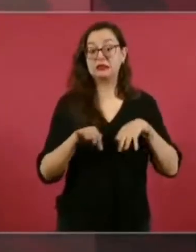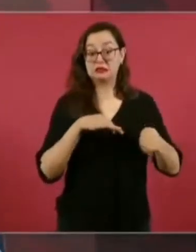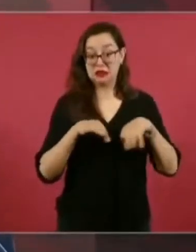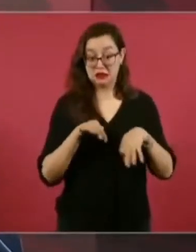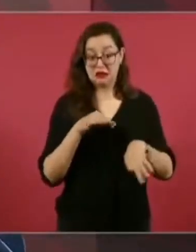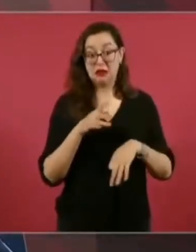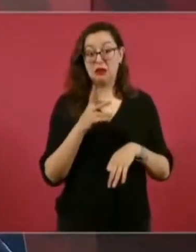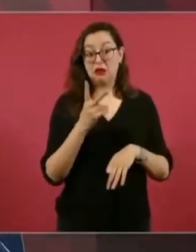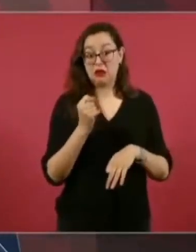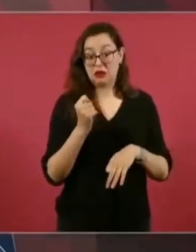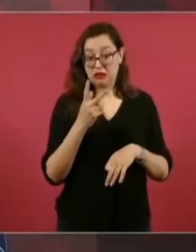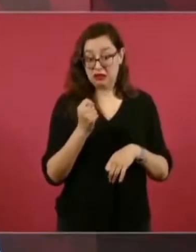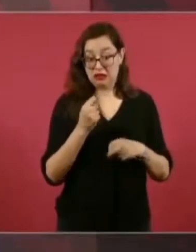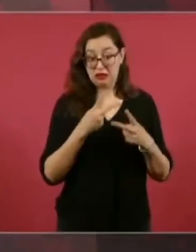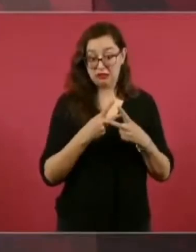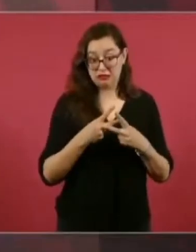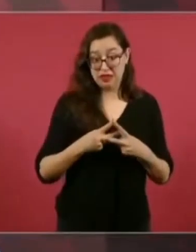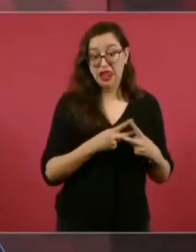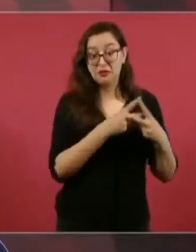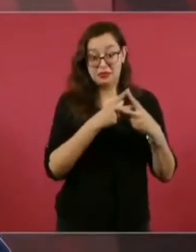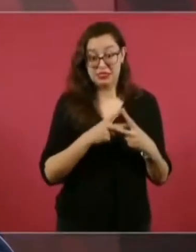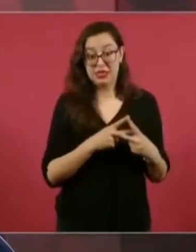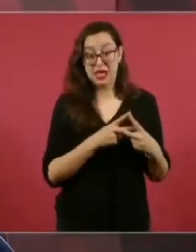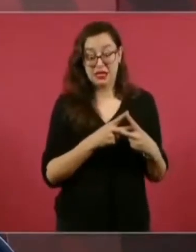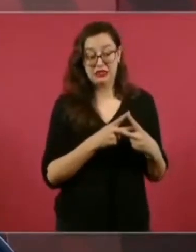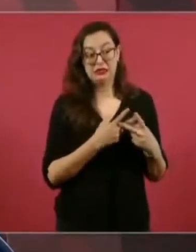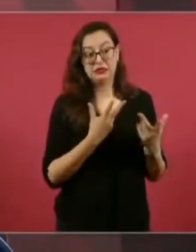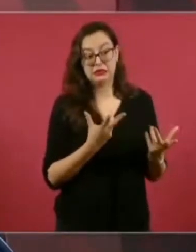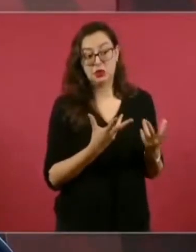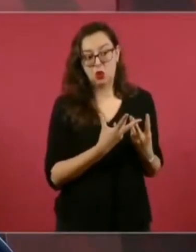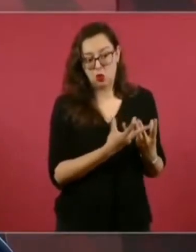muy apegado al régimen,